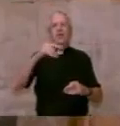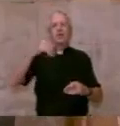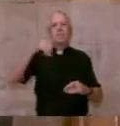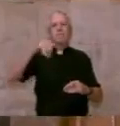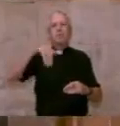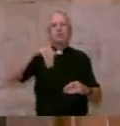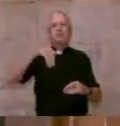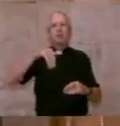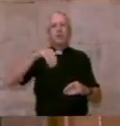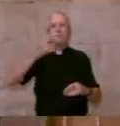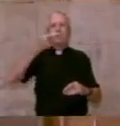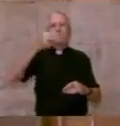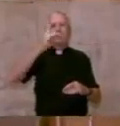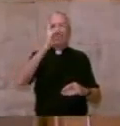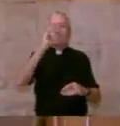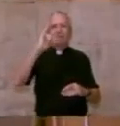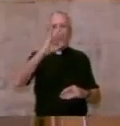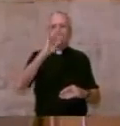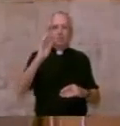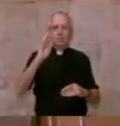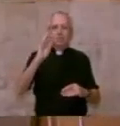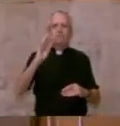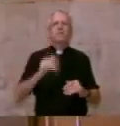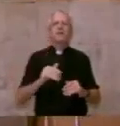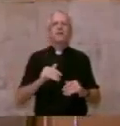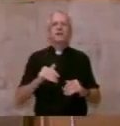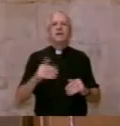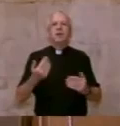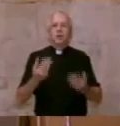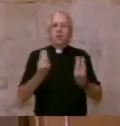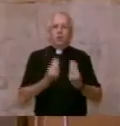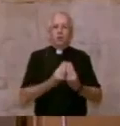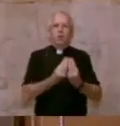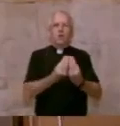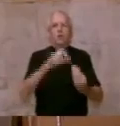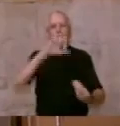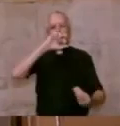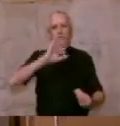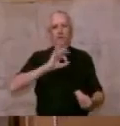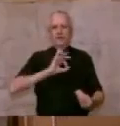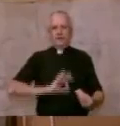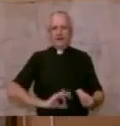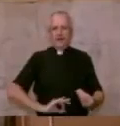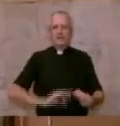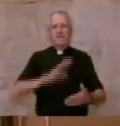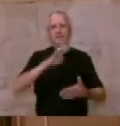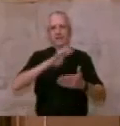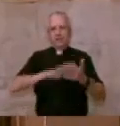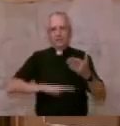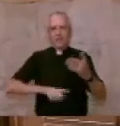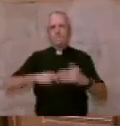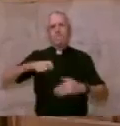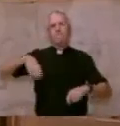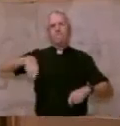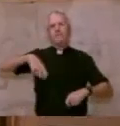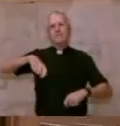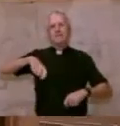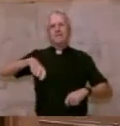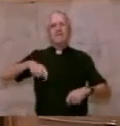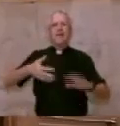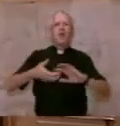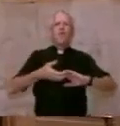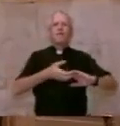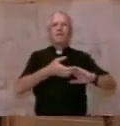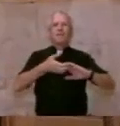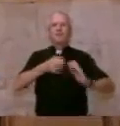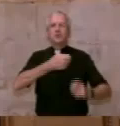Monseñor Bernardito Cleopas Auza, por el cardenal arzobispo de Barcelona y presidente de la Conferencia Episcopal Española,